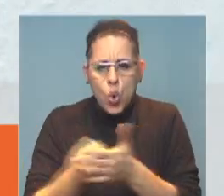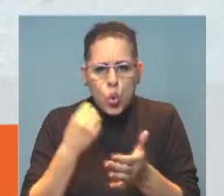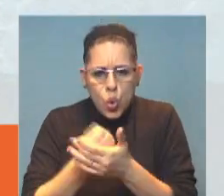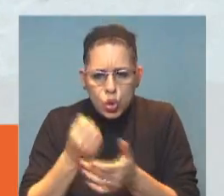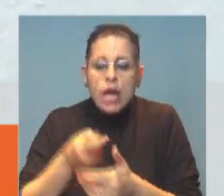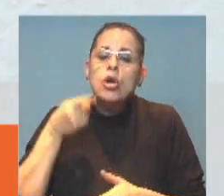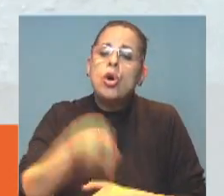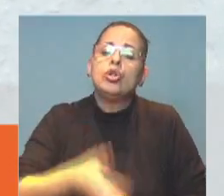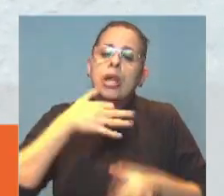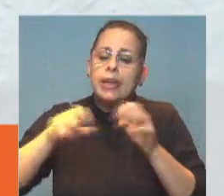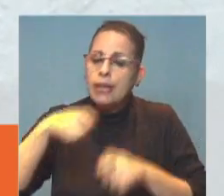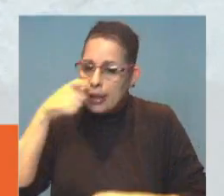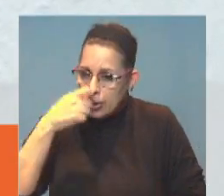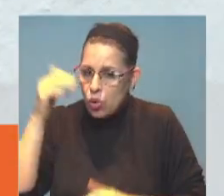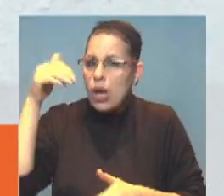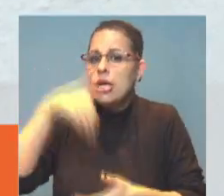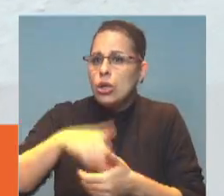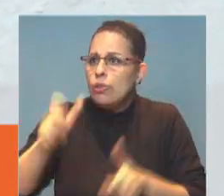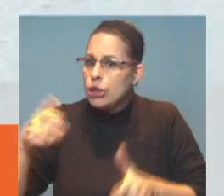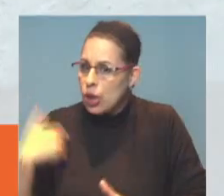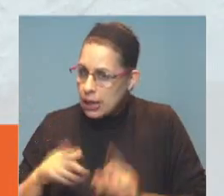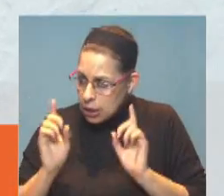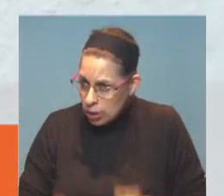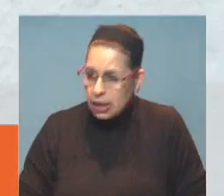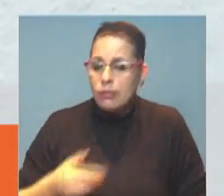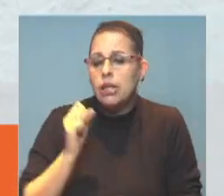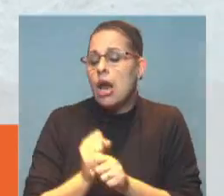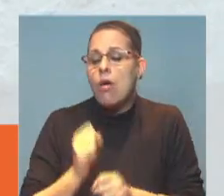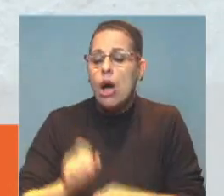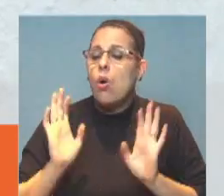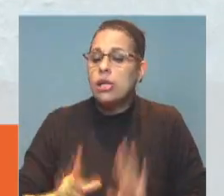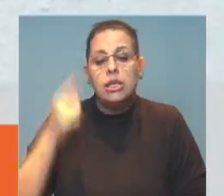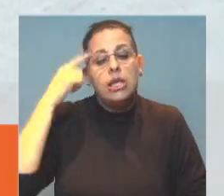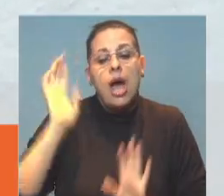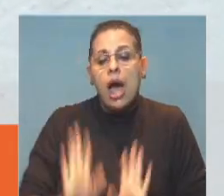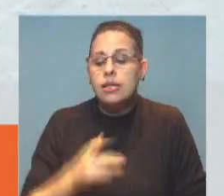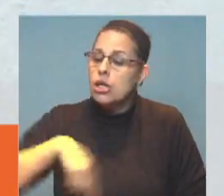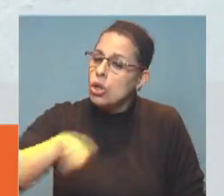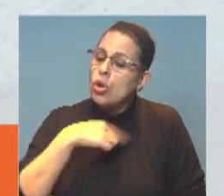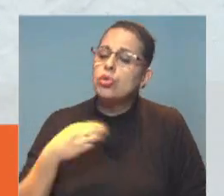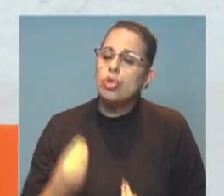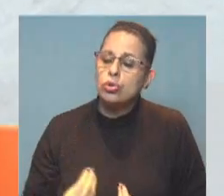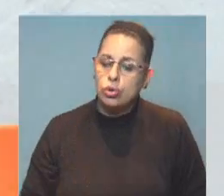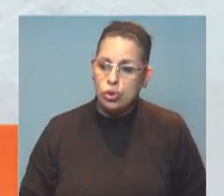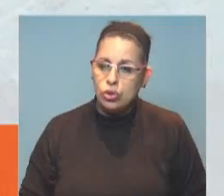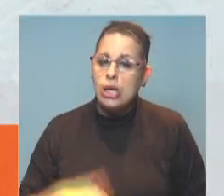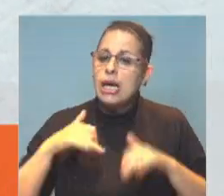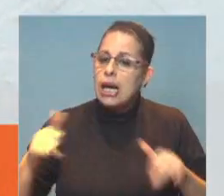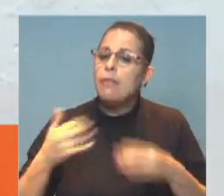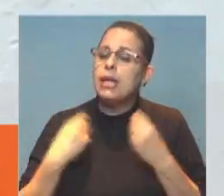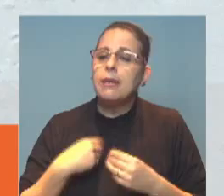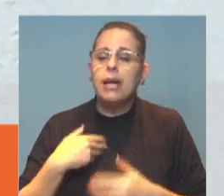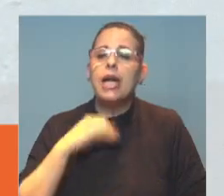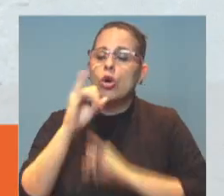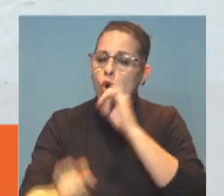el narcotráfico, incluyendo a los argentinos. Ese es nuestro trabajo y esa es nuestra idea, y nosotros vamos a usar esta campaña para